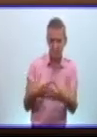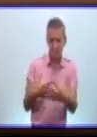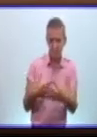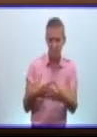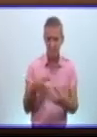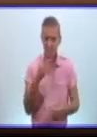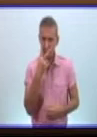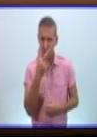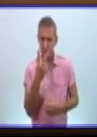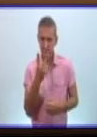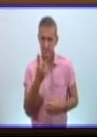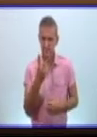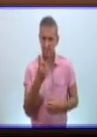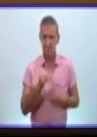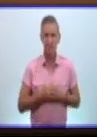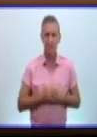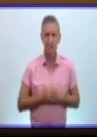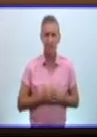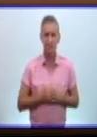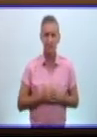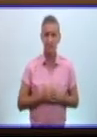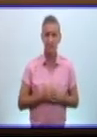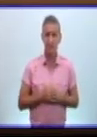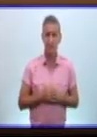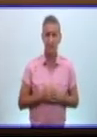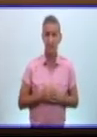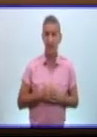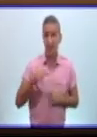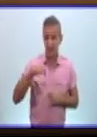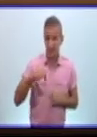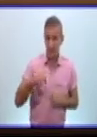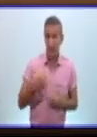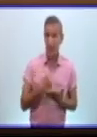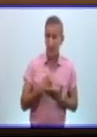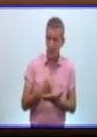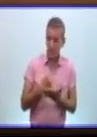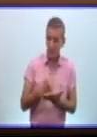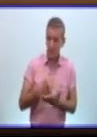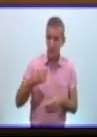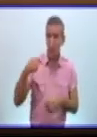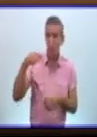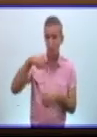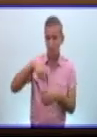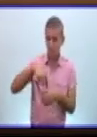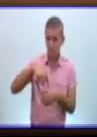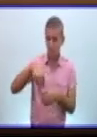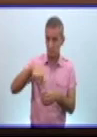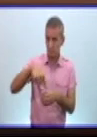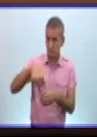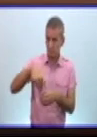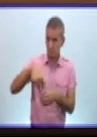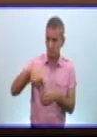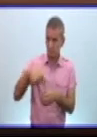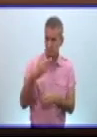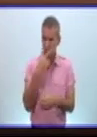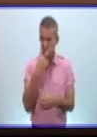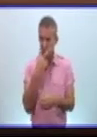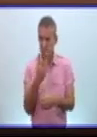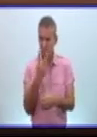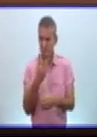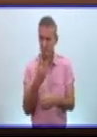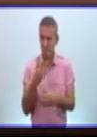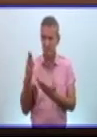Añadimos agua y vamos ahora, con ayuda de un agitador de vidrio, vamos a agitar. Observen